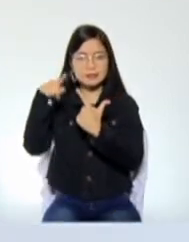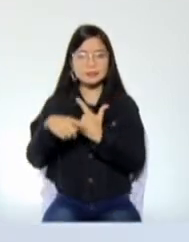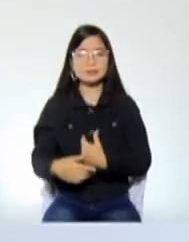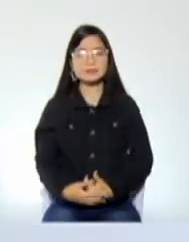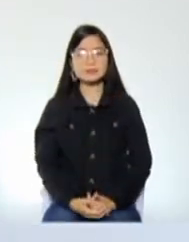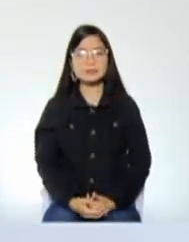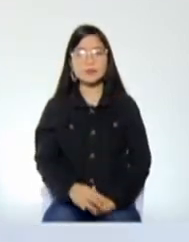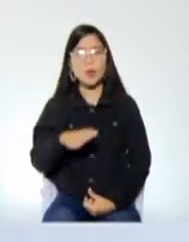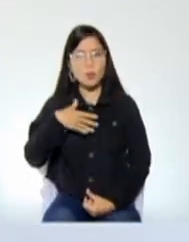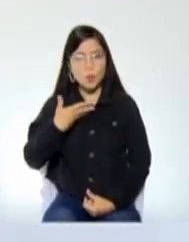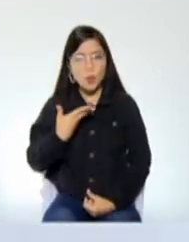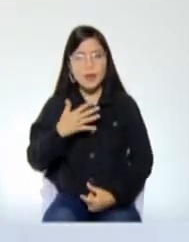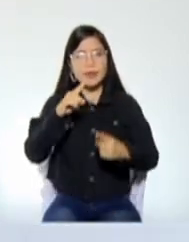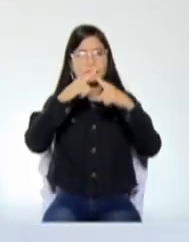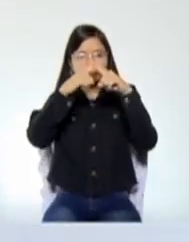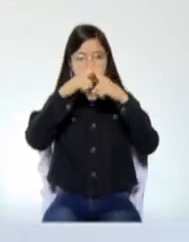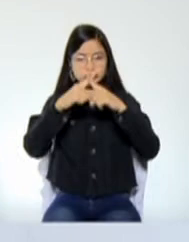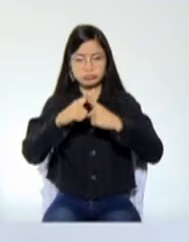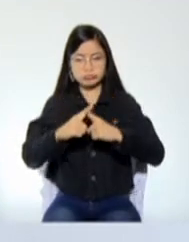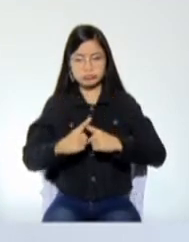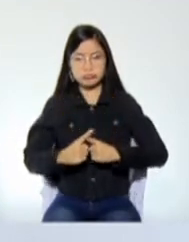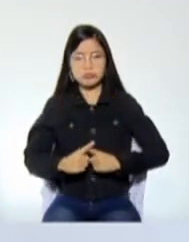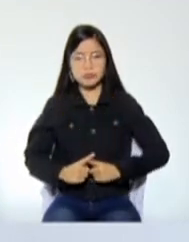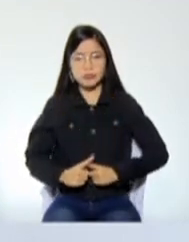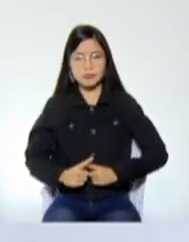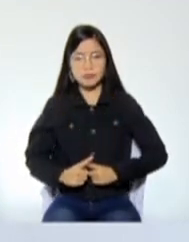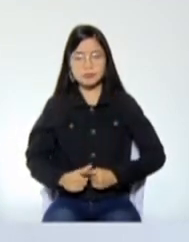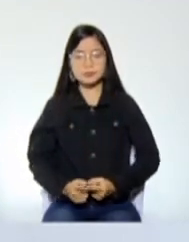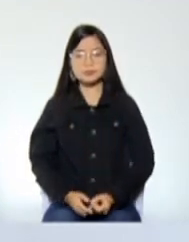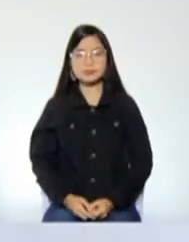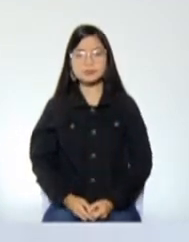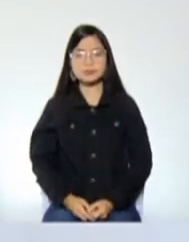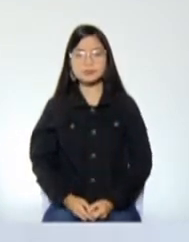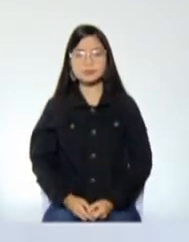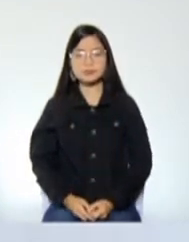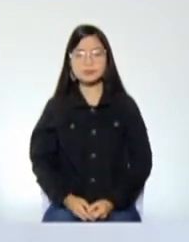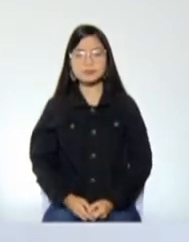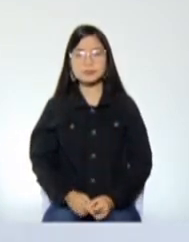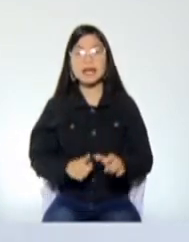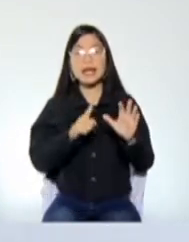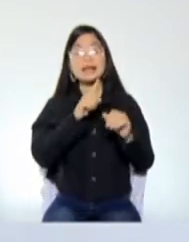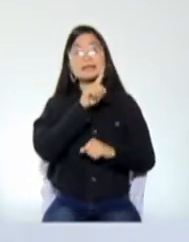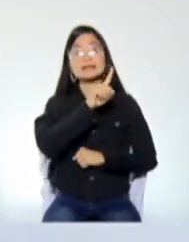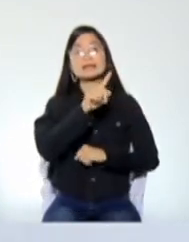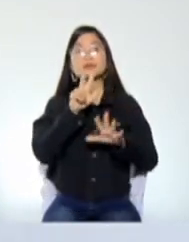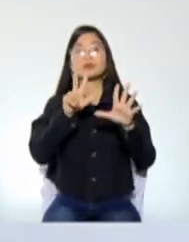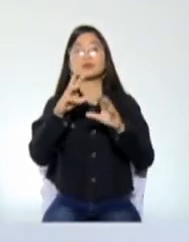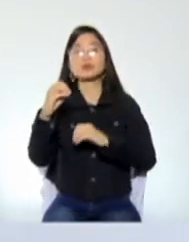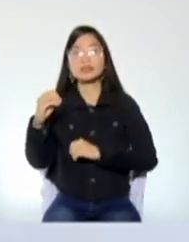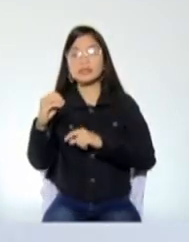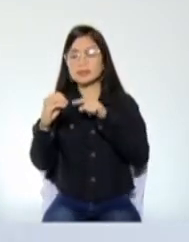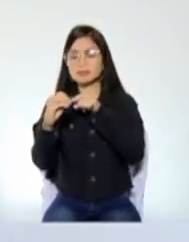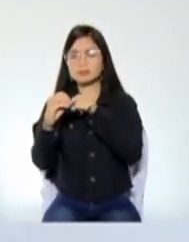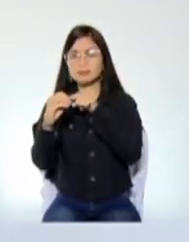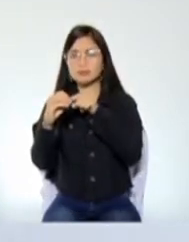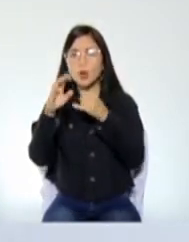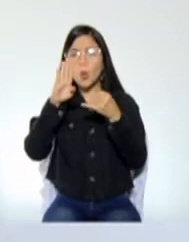se puede descomponer en factores primos. Observamos que termina en 0, también los números que terminan en